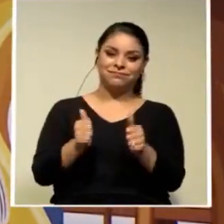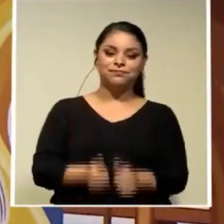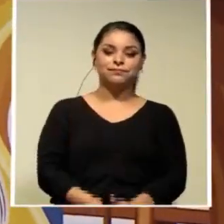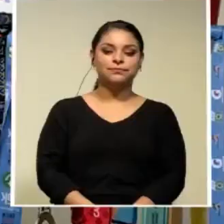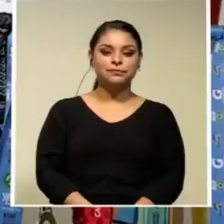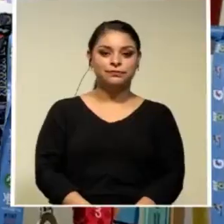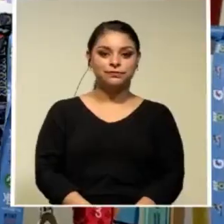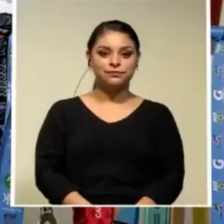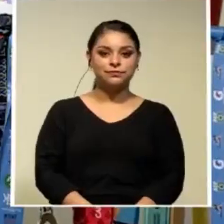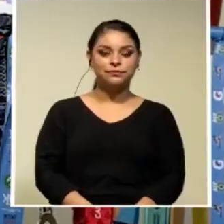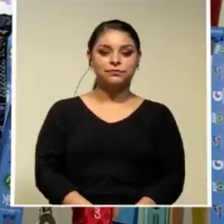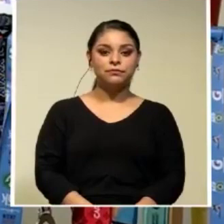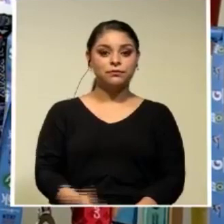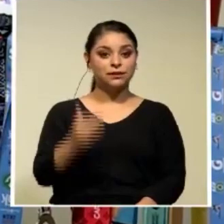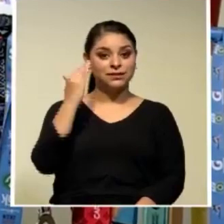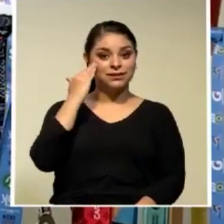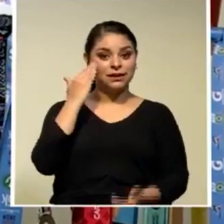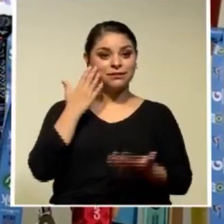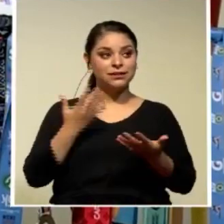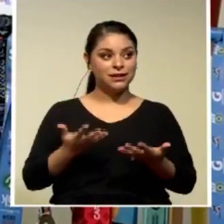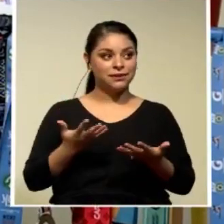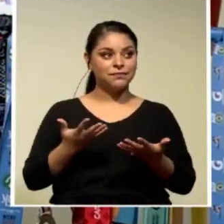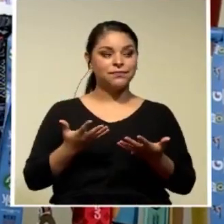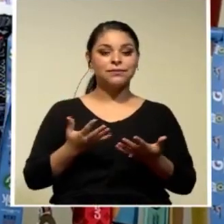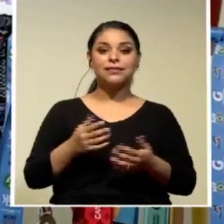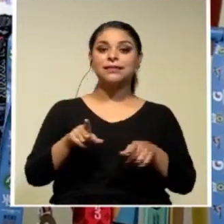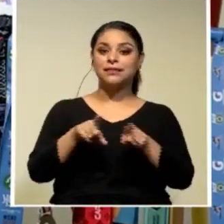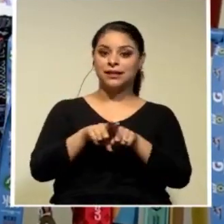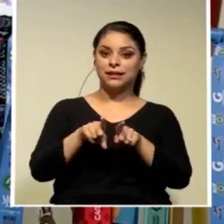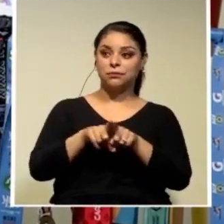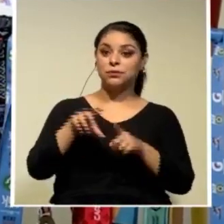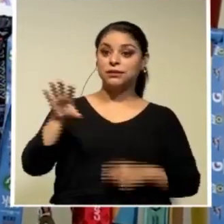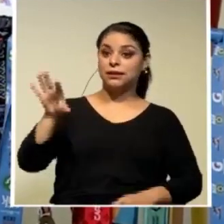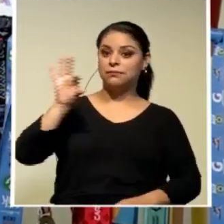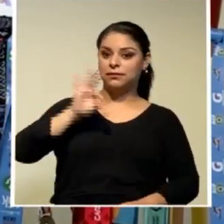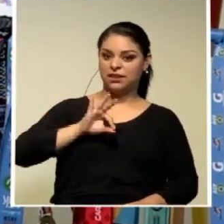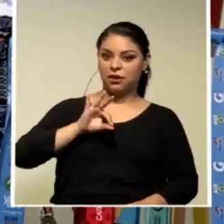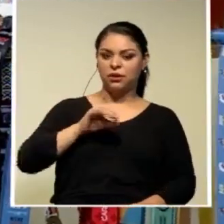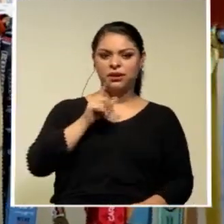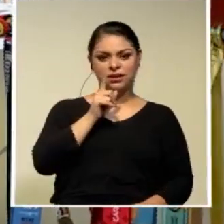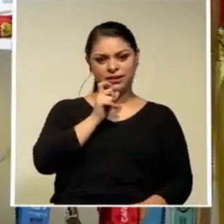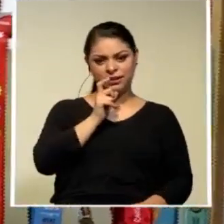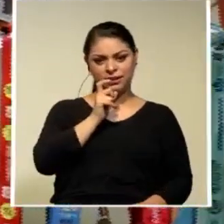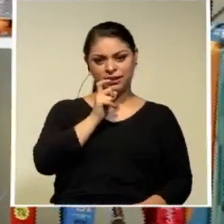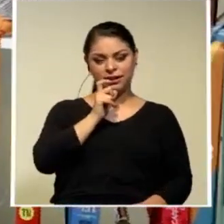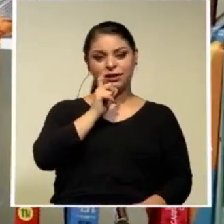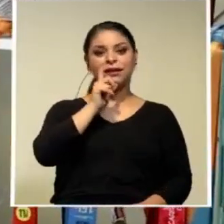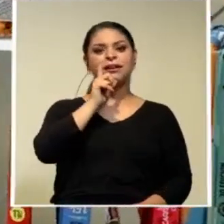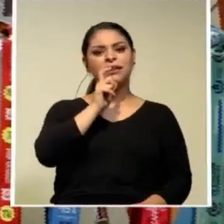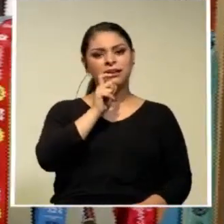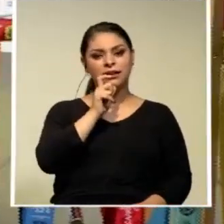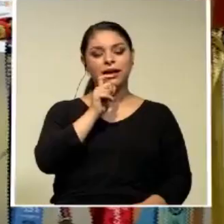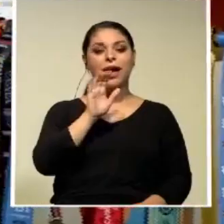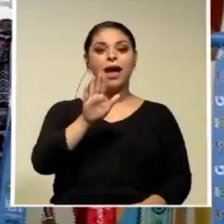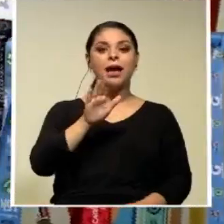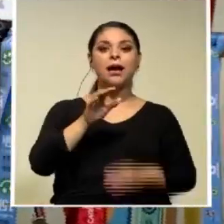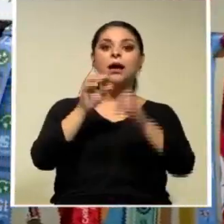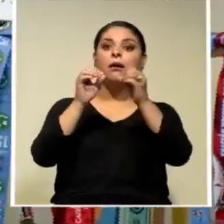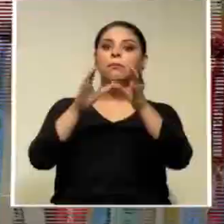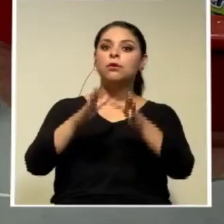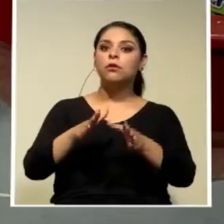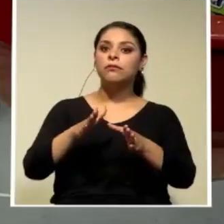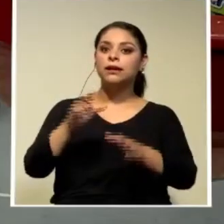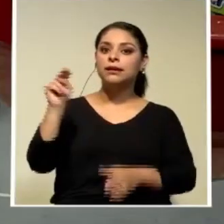bien. Pero niña Gwen, ¿sabes qué? Tenemos un invitado. ¿Quién es? Alguien que nos va a saludar. Teacher Nati, no,